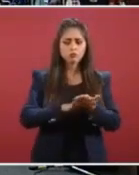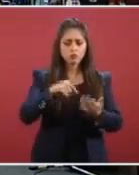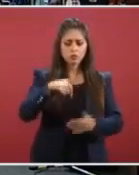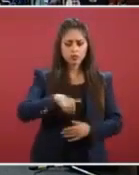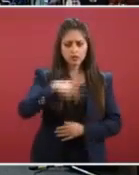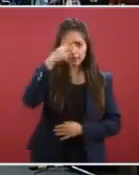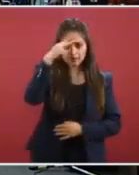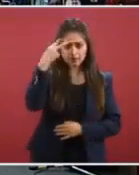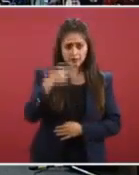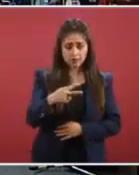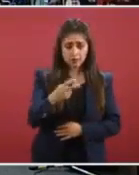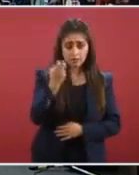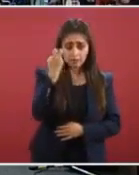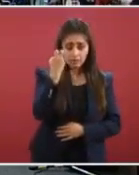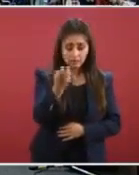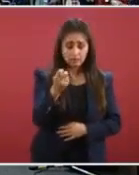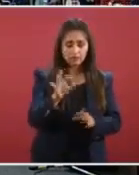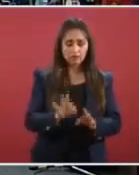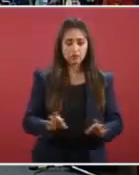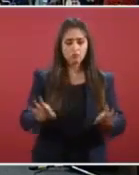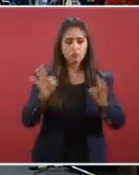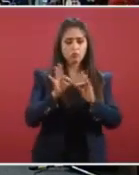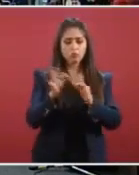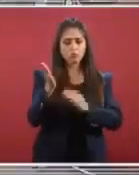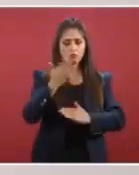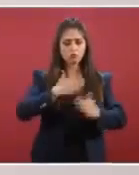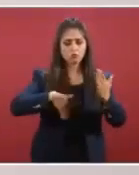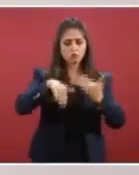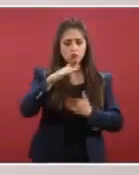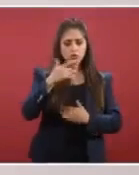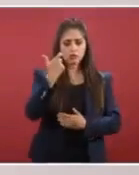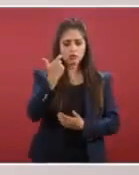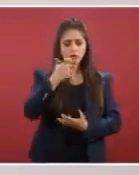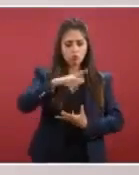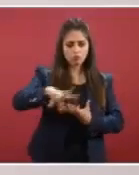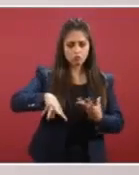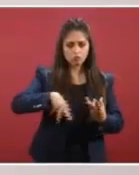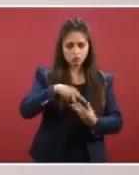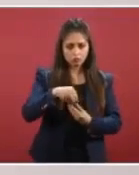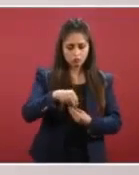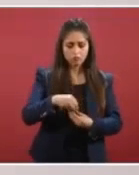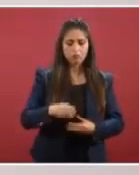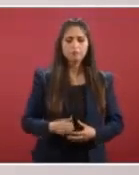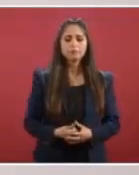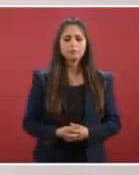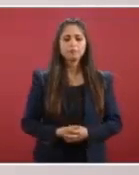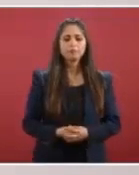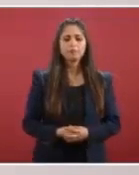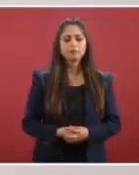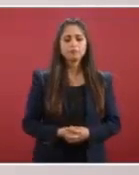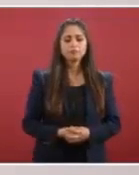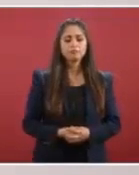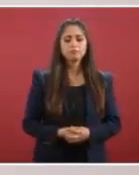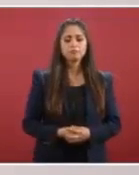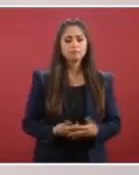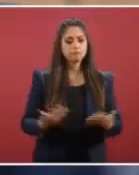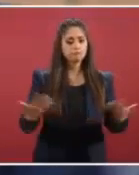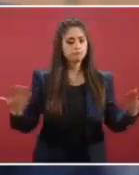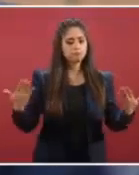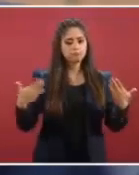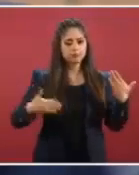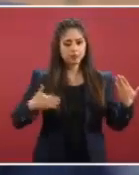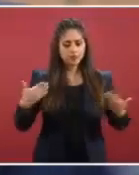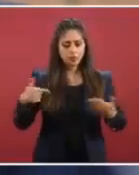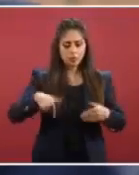ser el destino de todos esos fondos. Por eso, pues celebramos estar